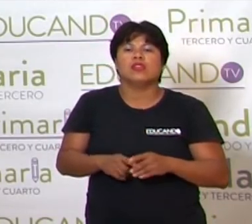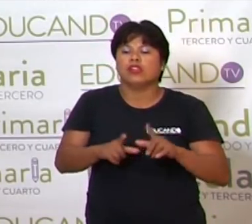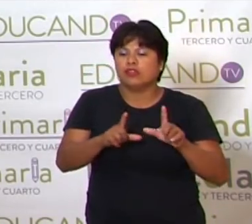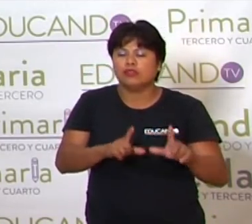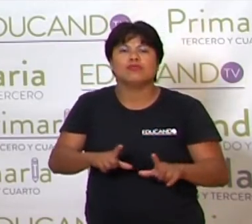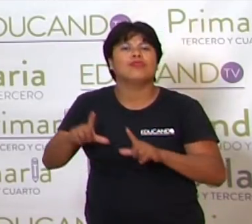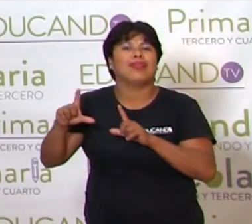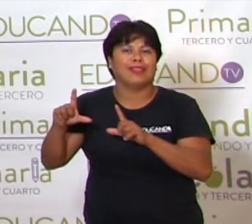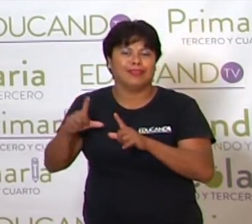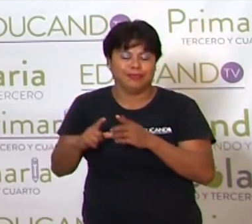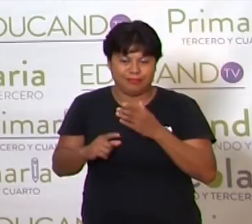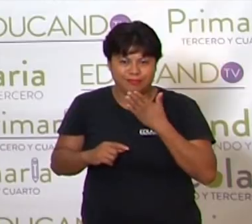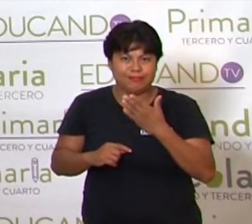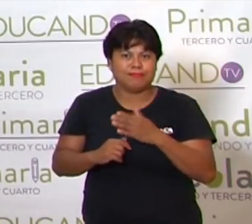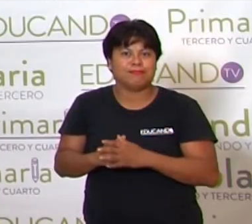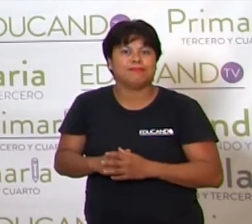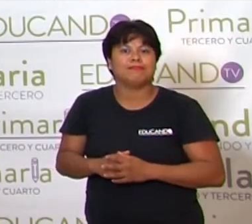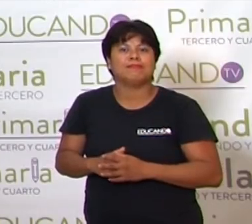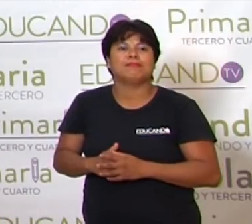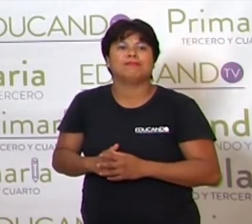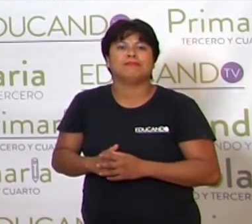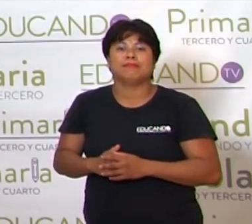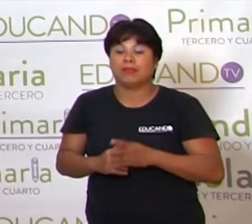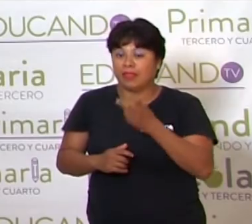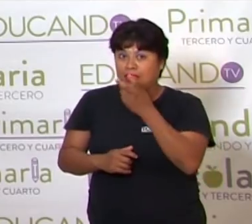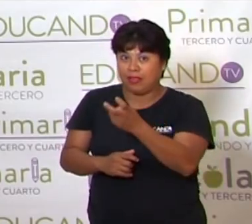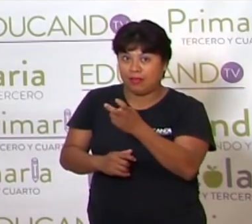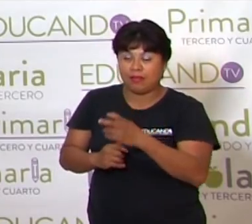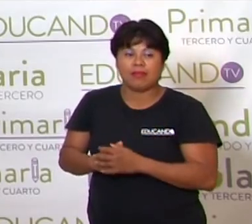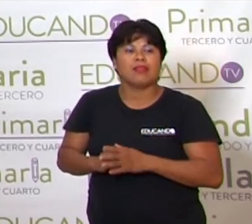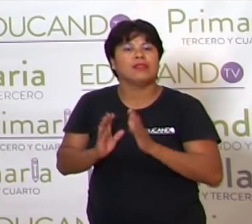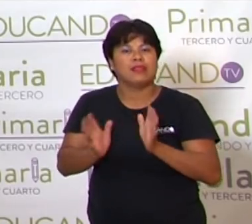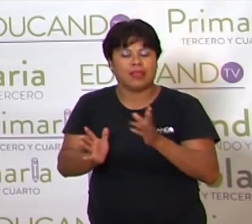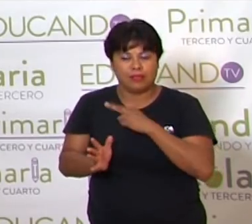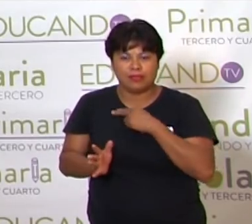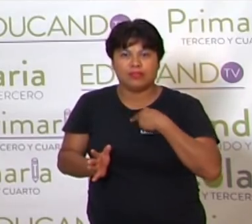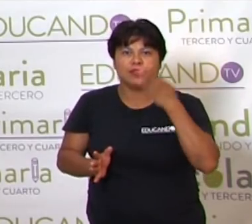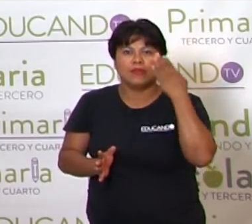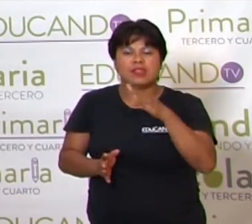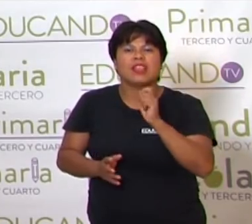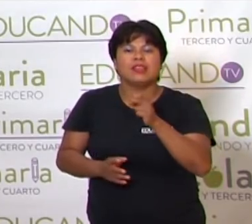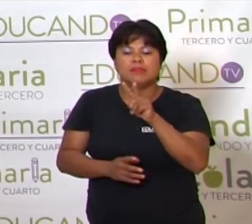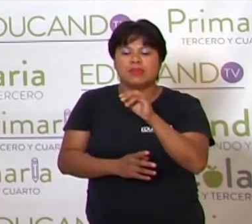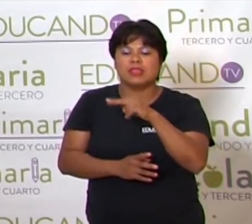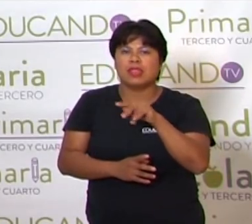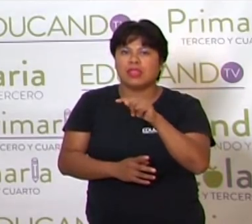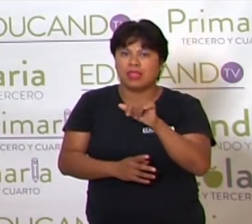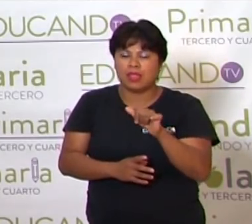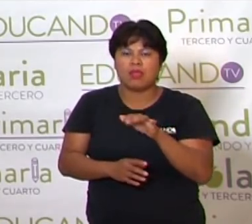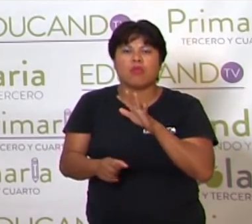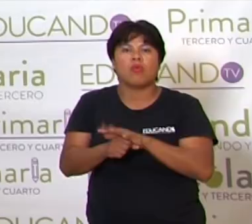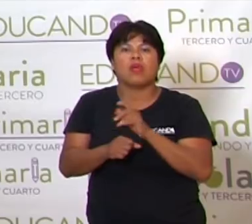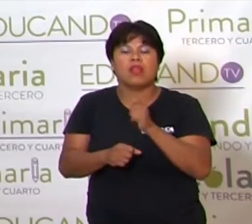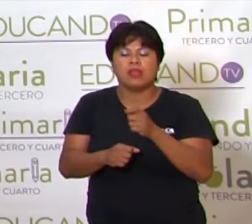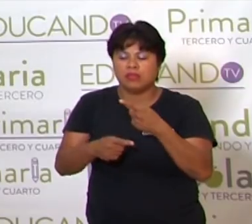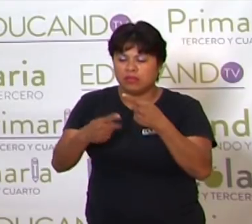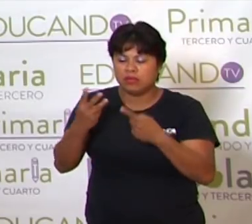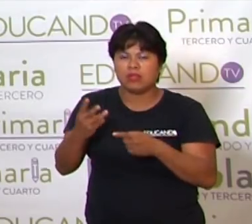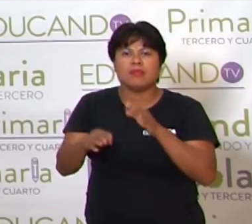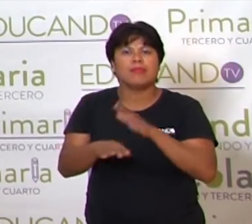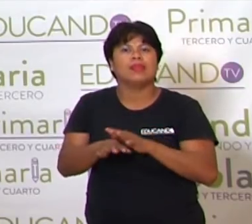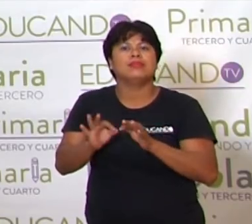cuadritos. Bueno, hasta ahí ya sabemos qué es una viñeta, cuáles son sus elementos